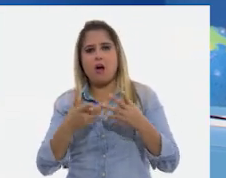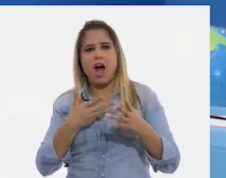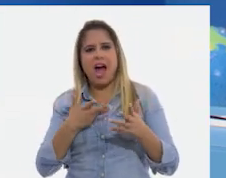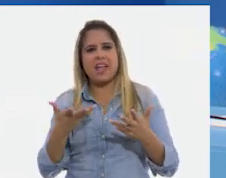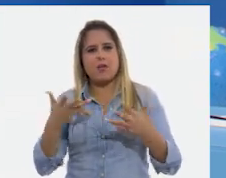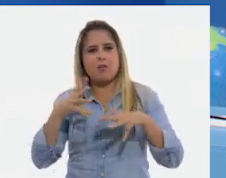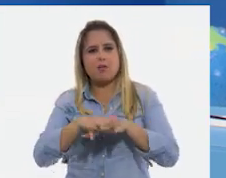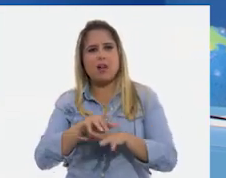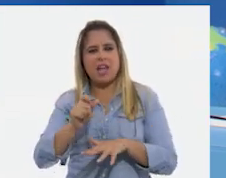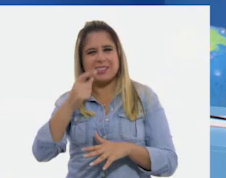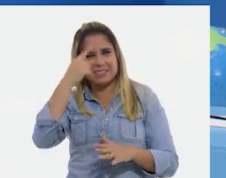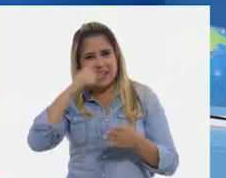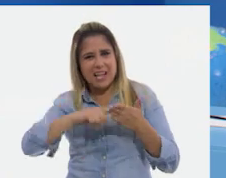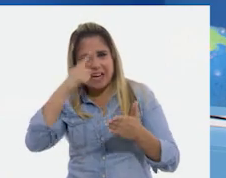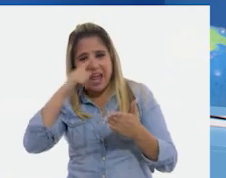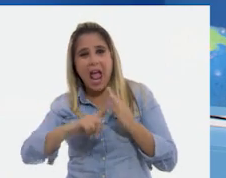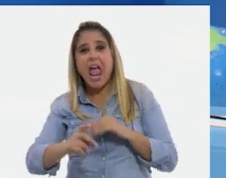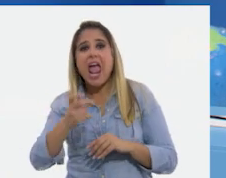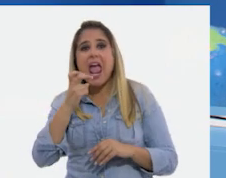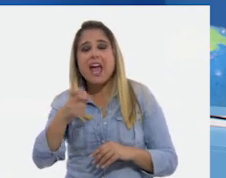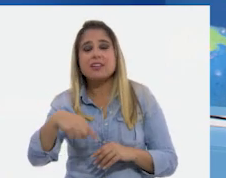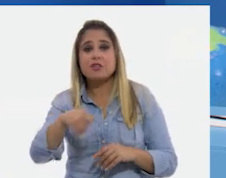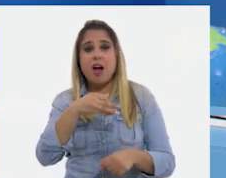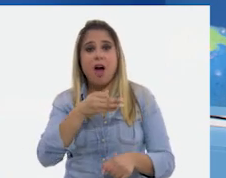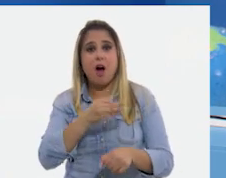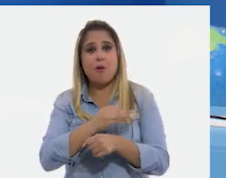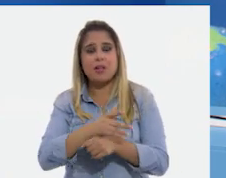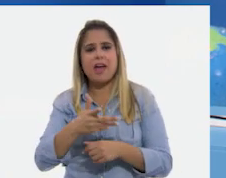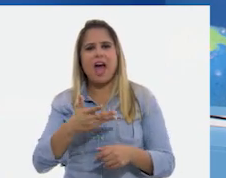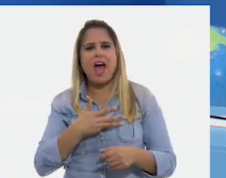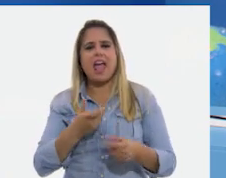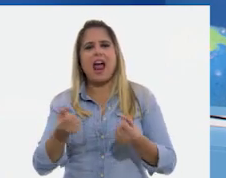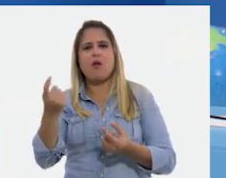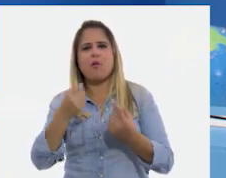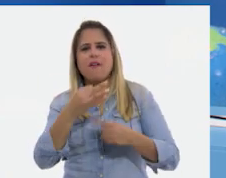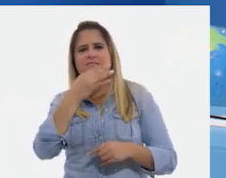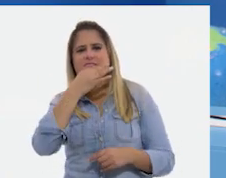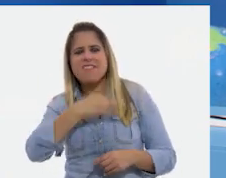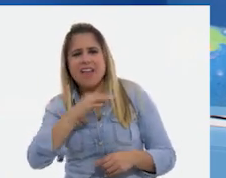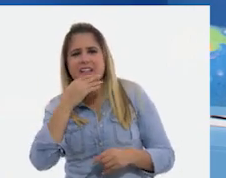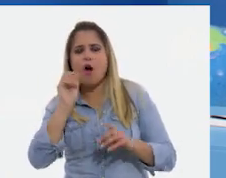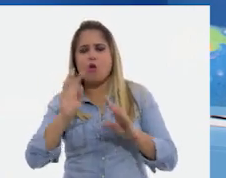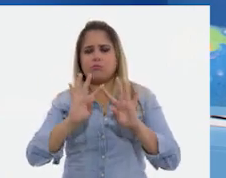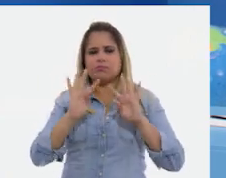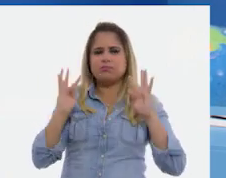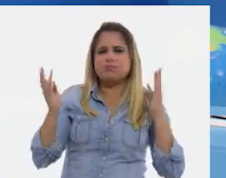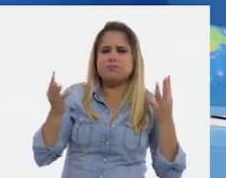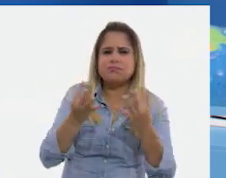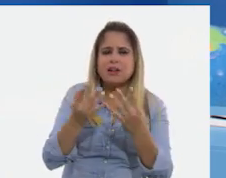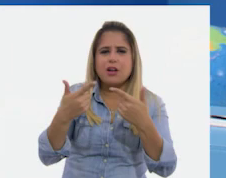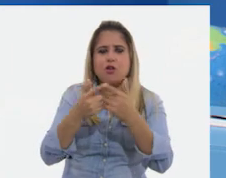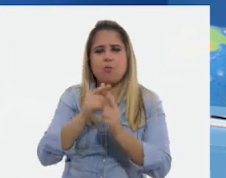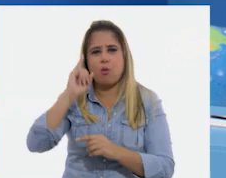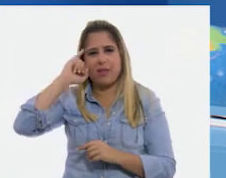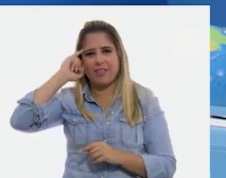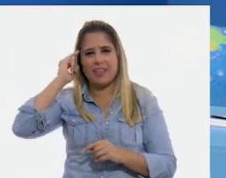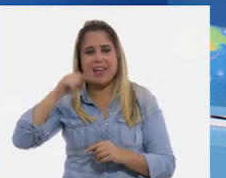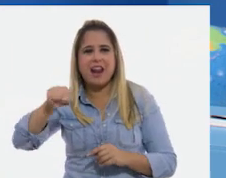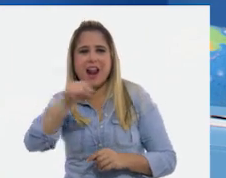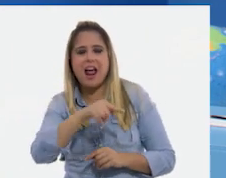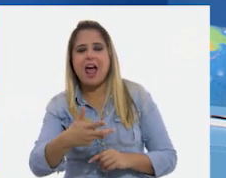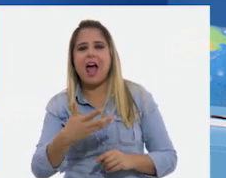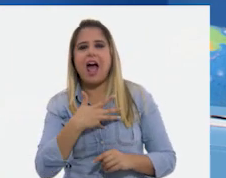de creencias y por eso en la actualidad hay fiestas o rituales de algunos grupos indígenas que